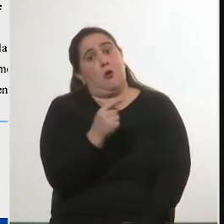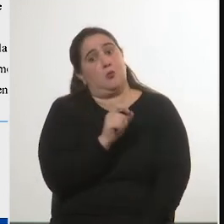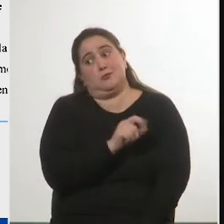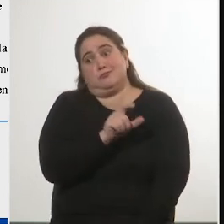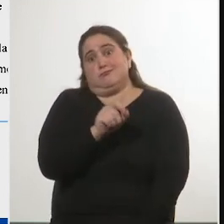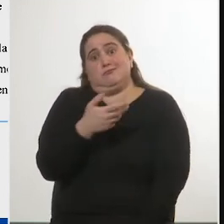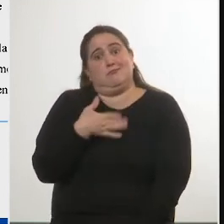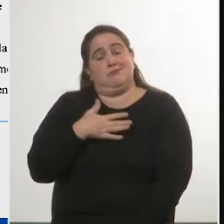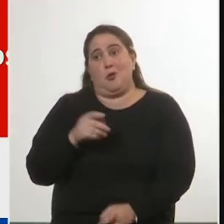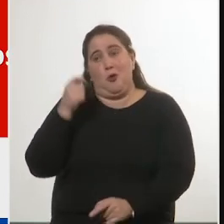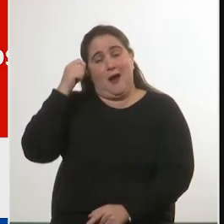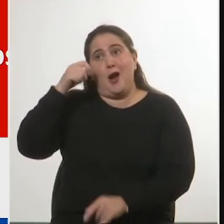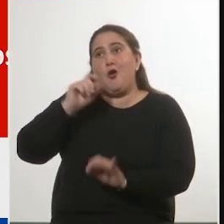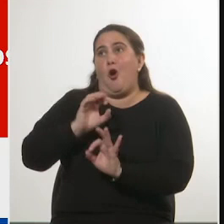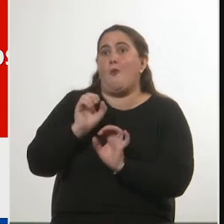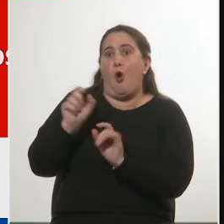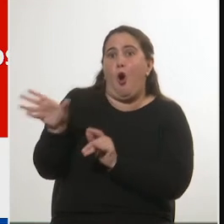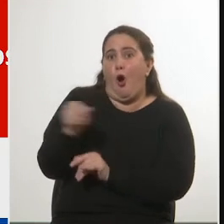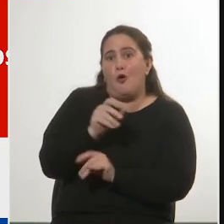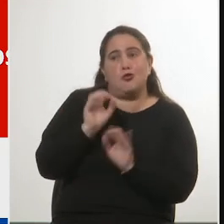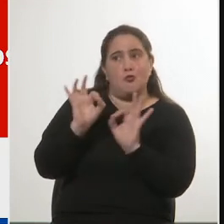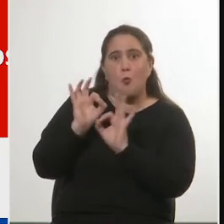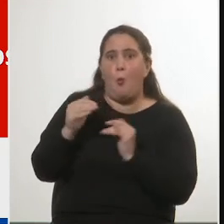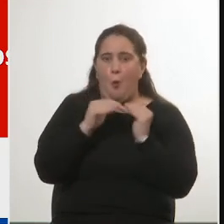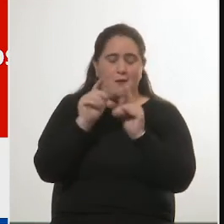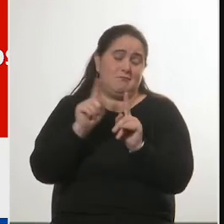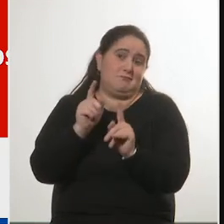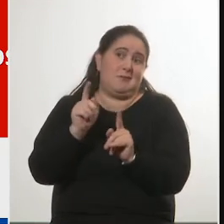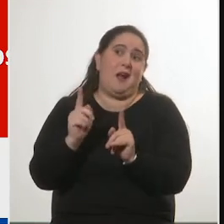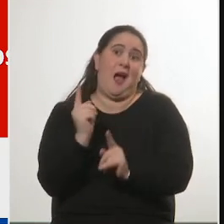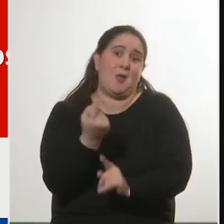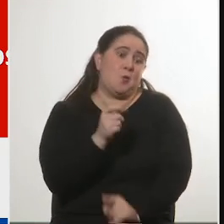cada persona. En el decreto